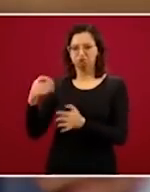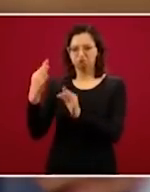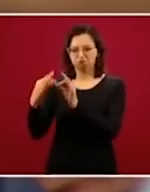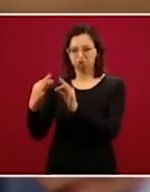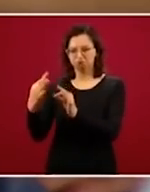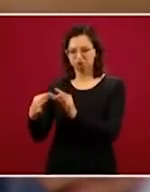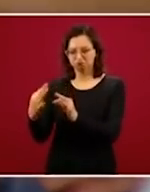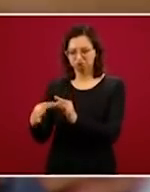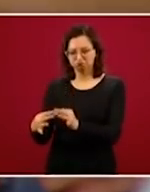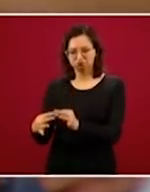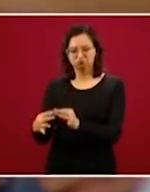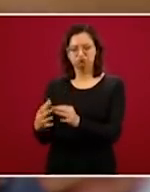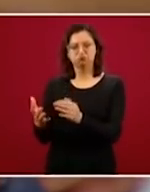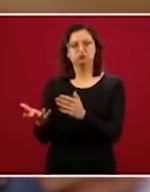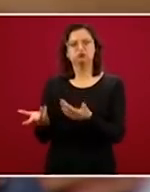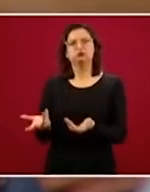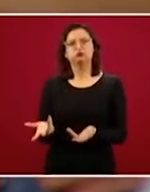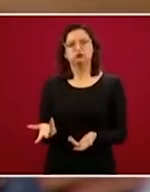que tengan